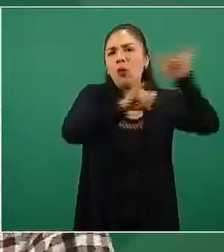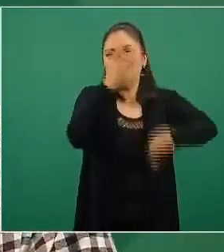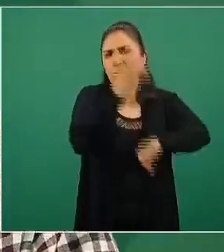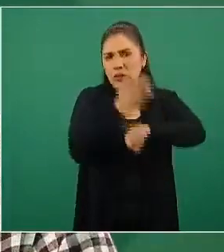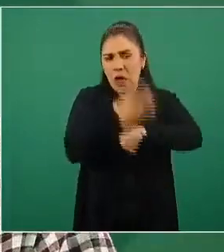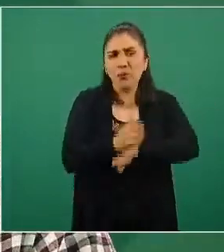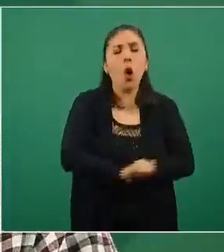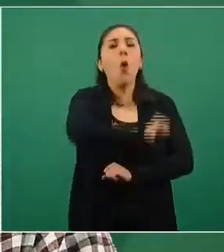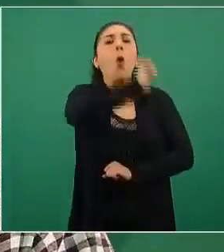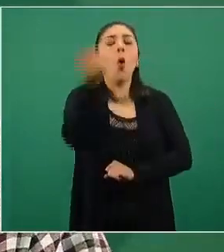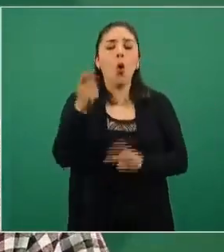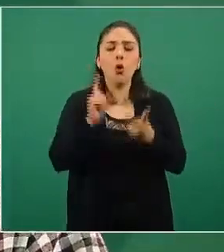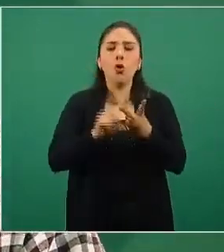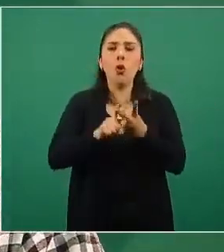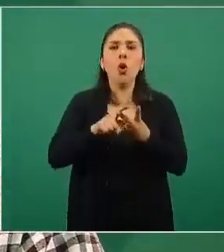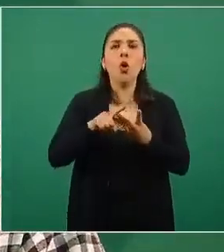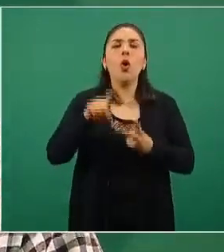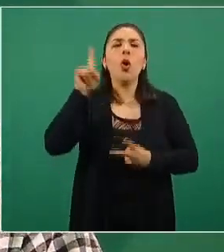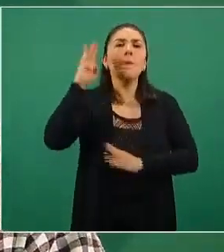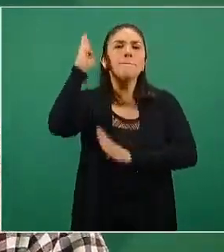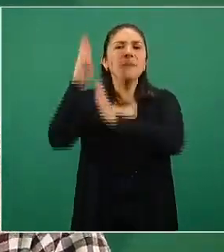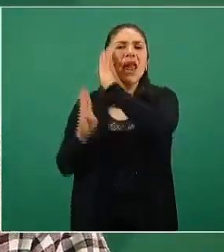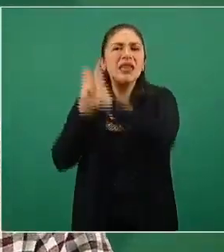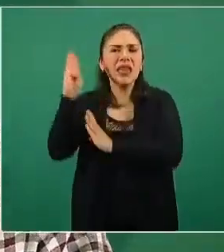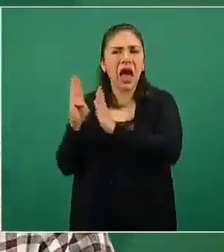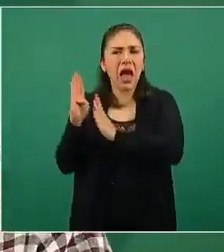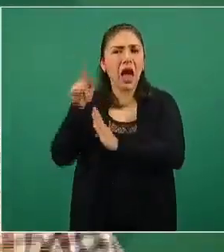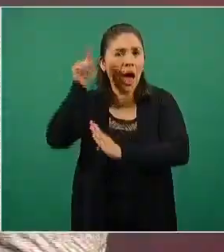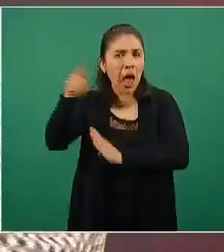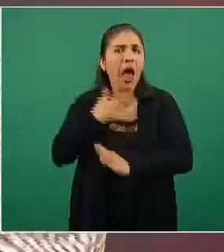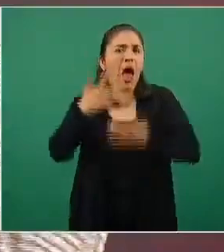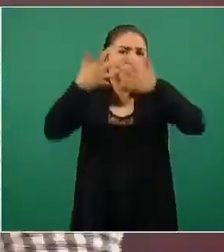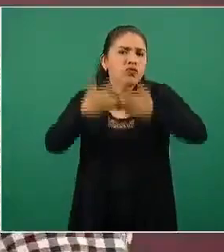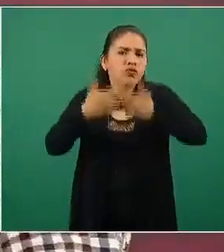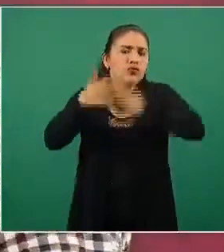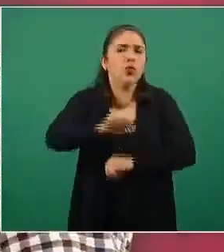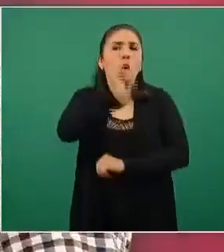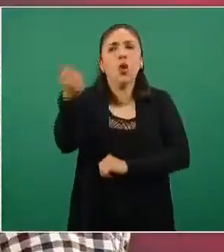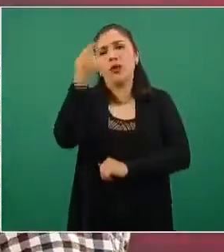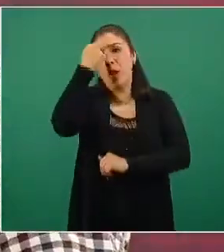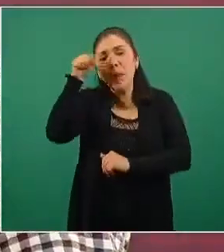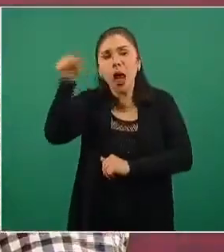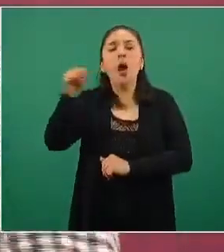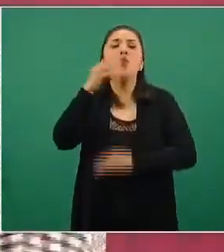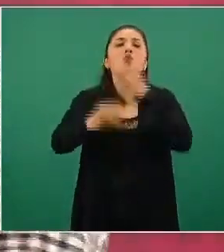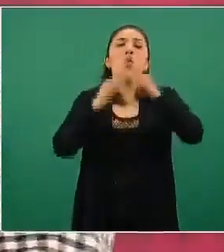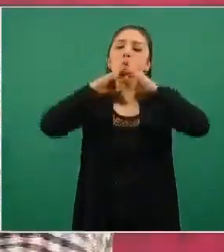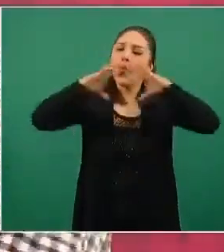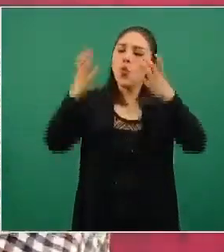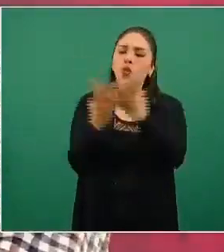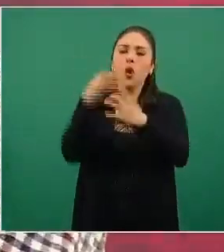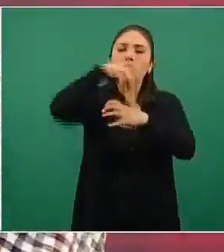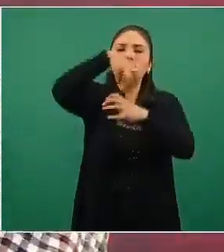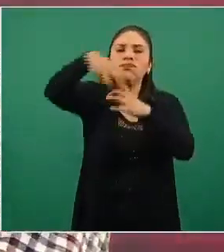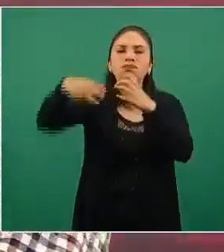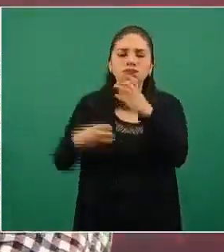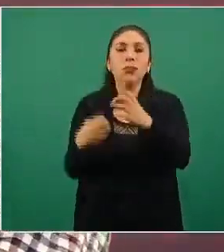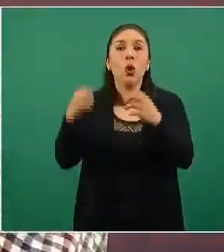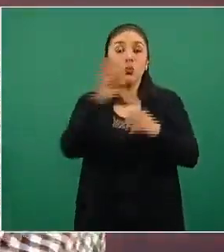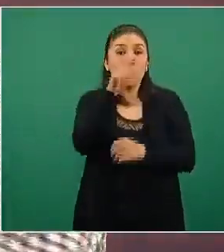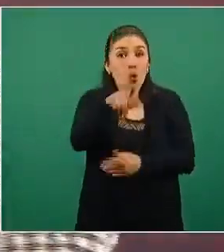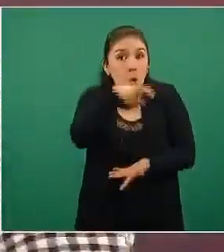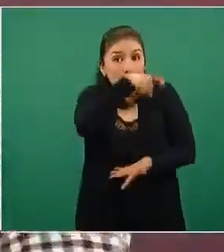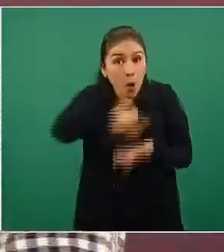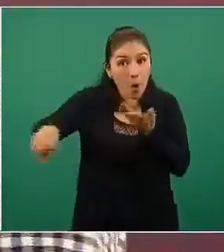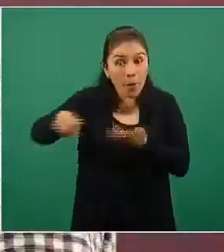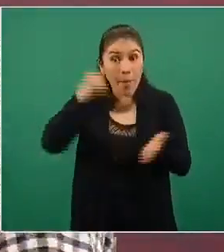y tiene una planta en Bruselas, Bélgica, para abastecer al resto del mundo, a los países que contraten con Pfizer,